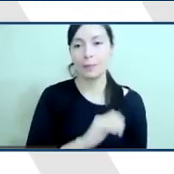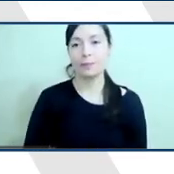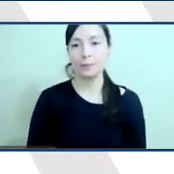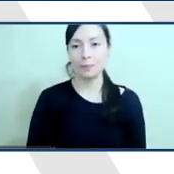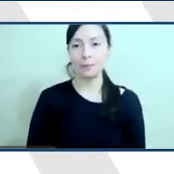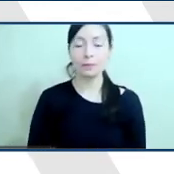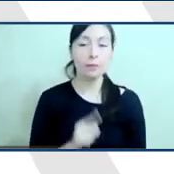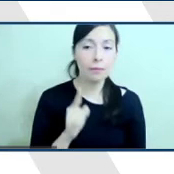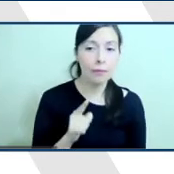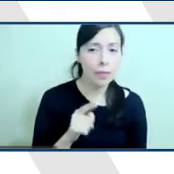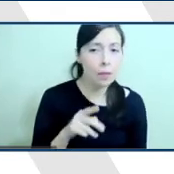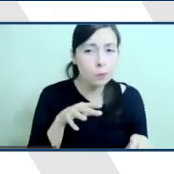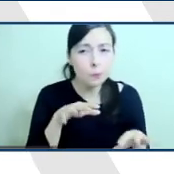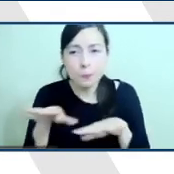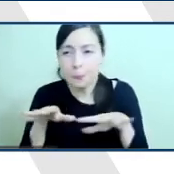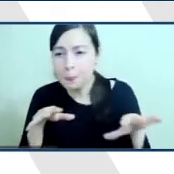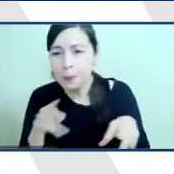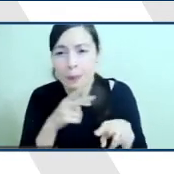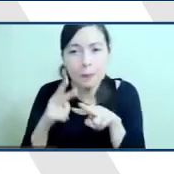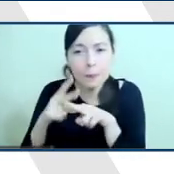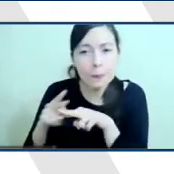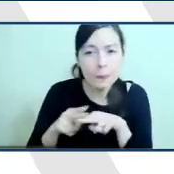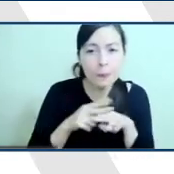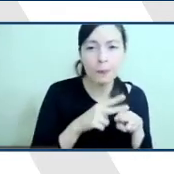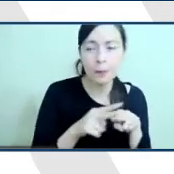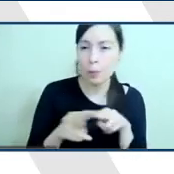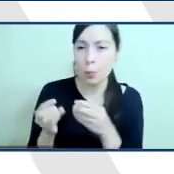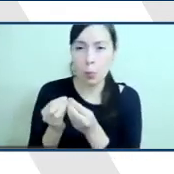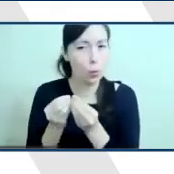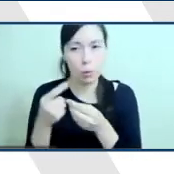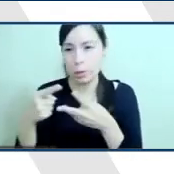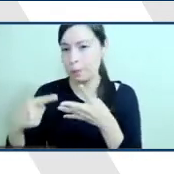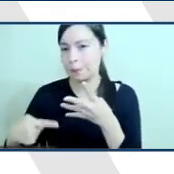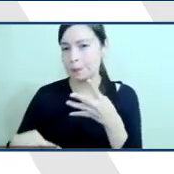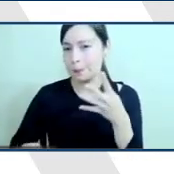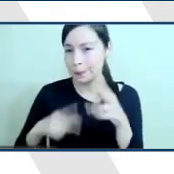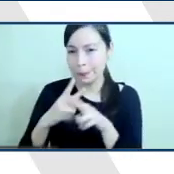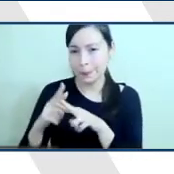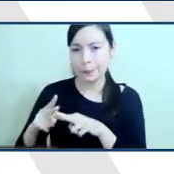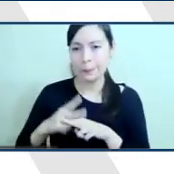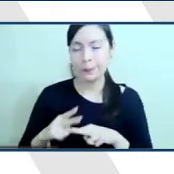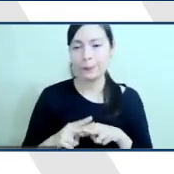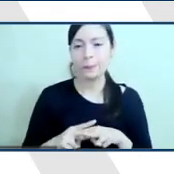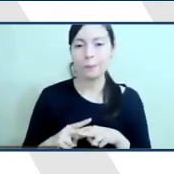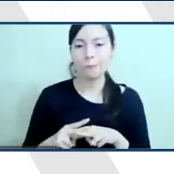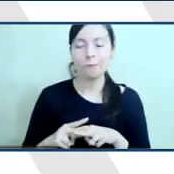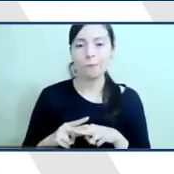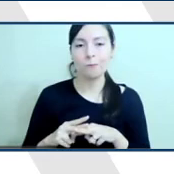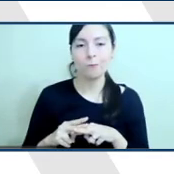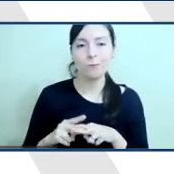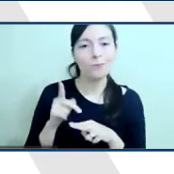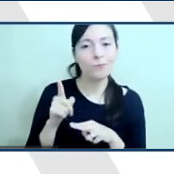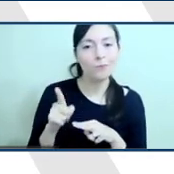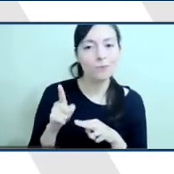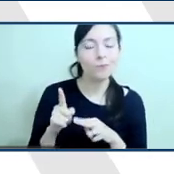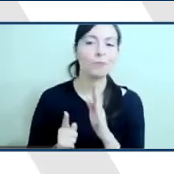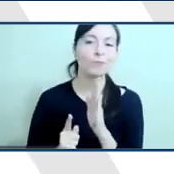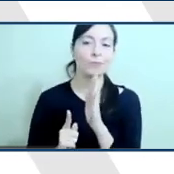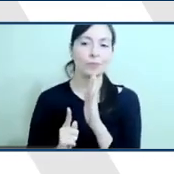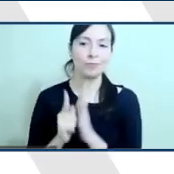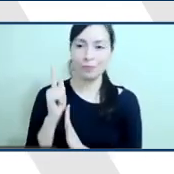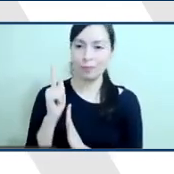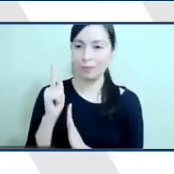ocurren muchas cosas en este observatorio solar Montezuma, eh, que empiezan a desarrollar